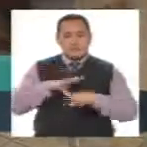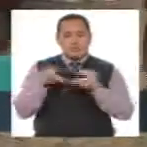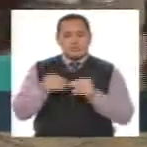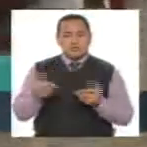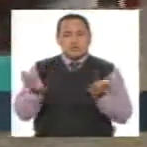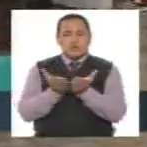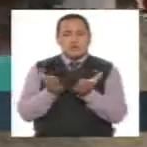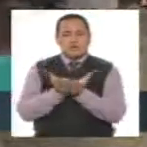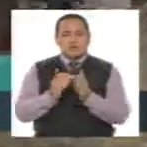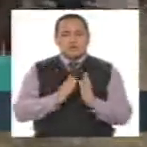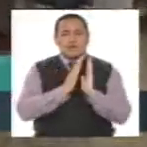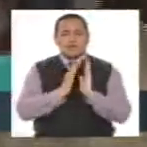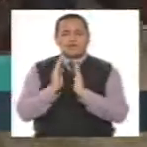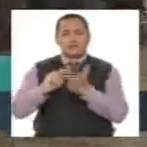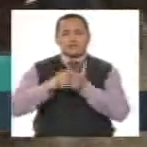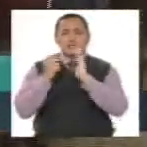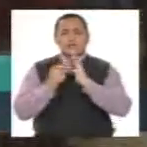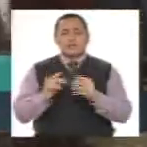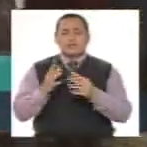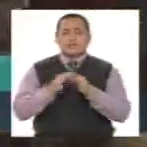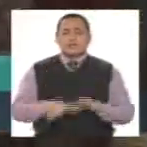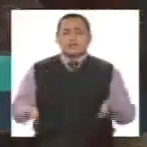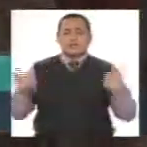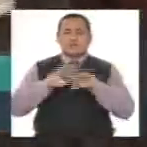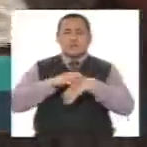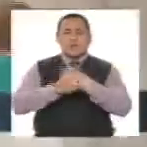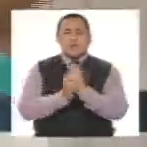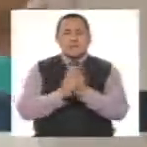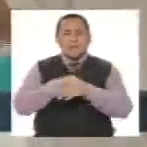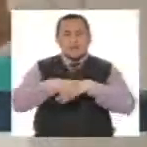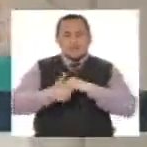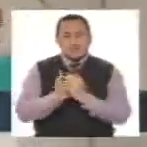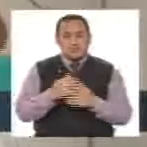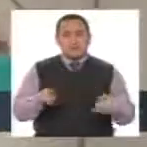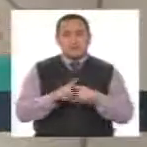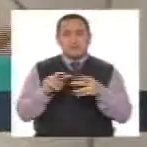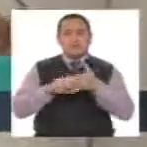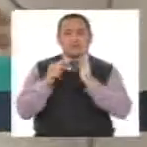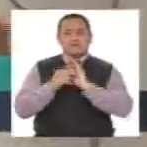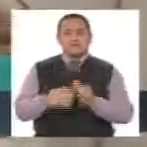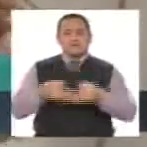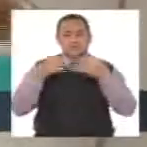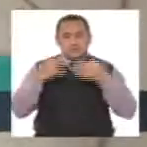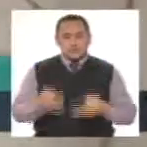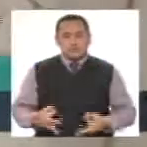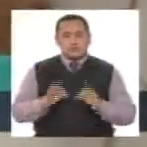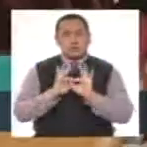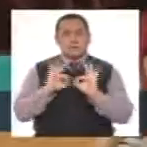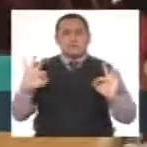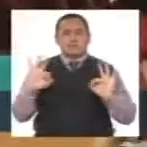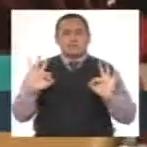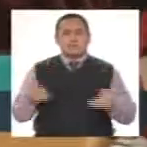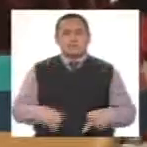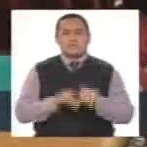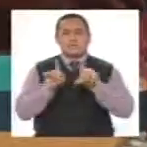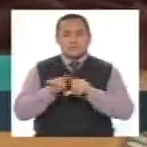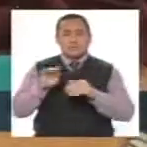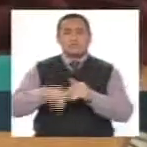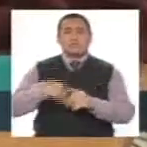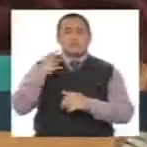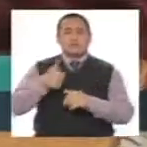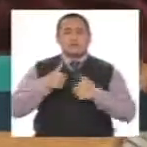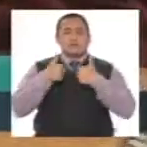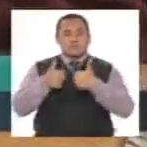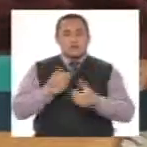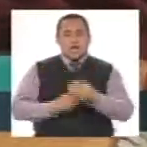el proceso incluye el indispensable el lavado de manos que supone un adecuado régimen de higiene y luego buen